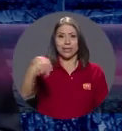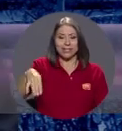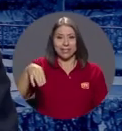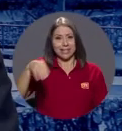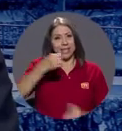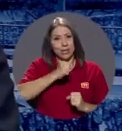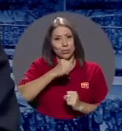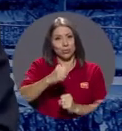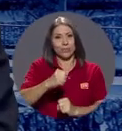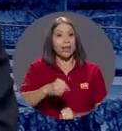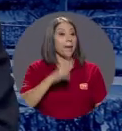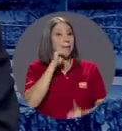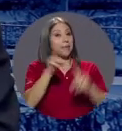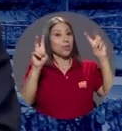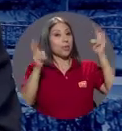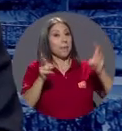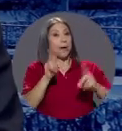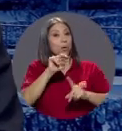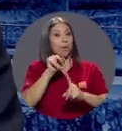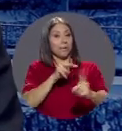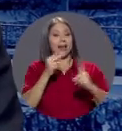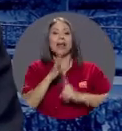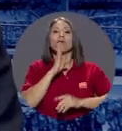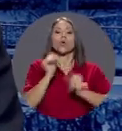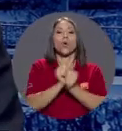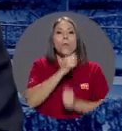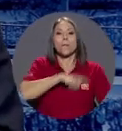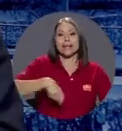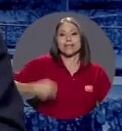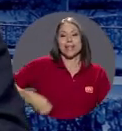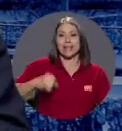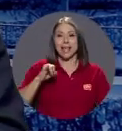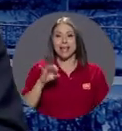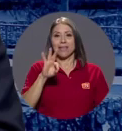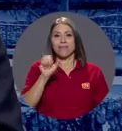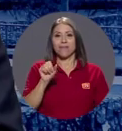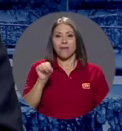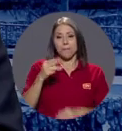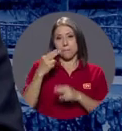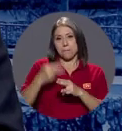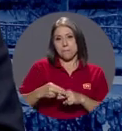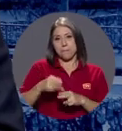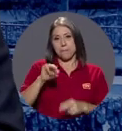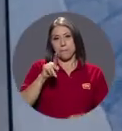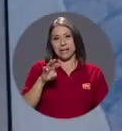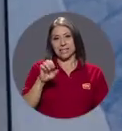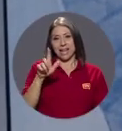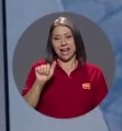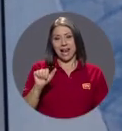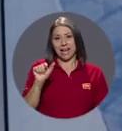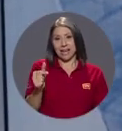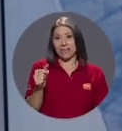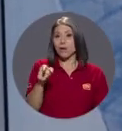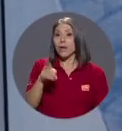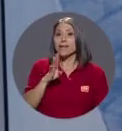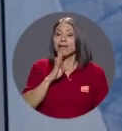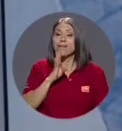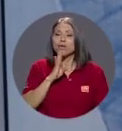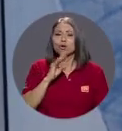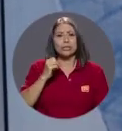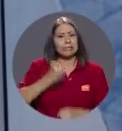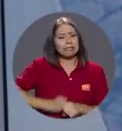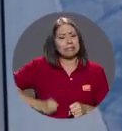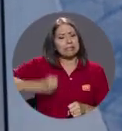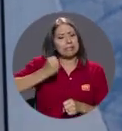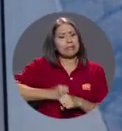de los gobiernos locales. Sí, sobre este mismo tema, Una Mirada conversó con la presidenta ejecutiva del IFAM, Marcela Guerrero, quien comentó que se